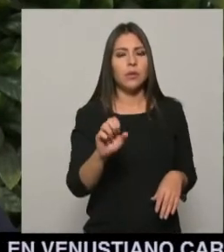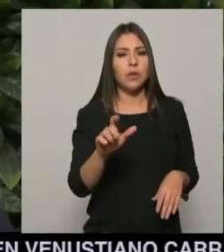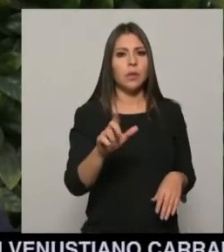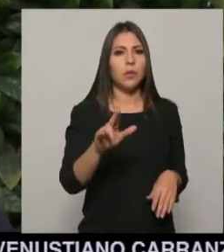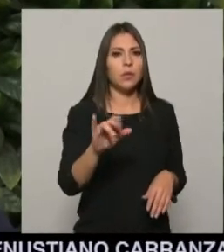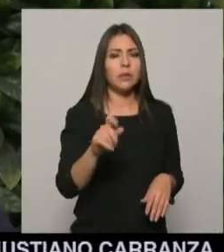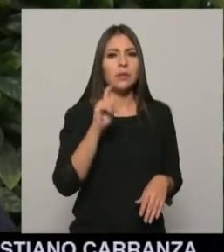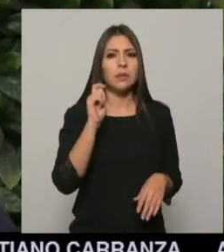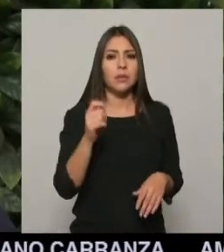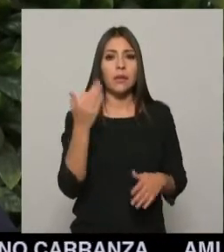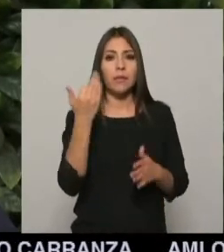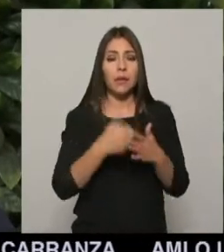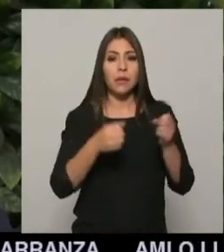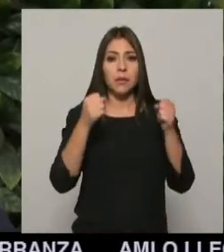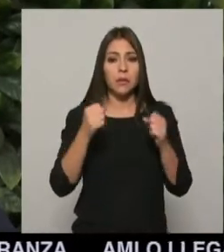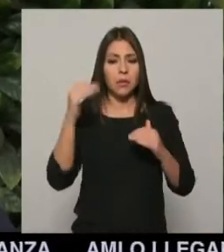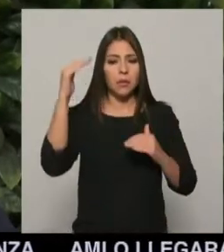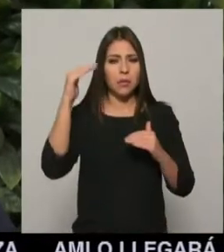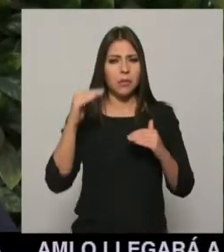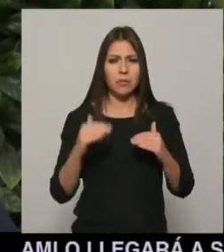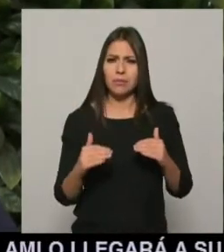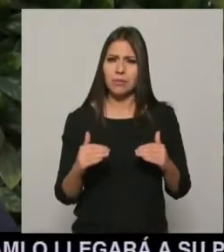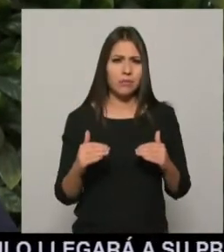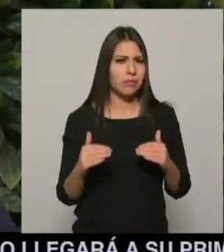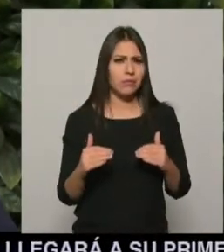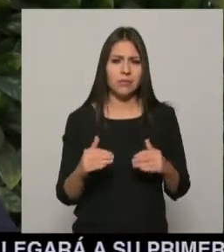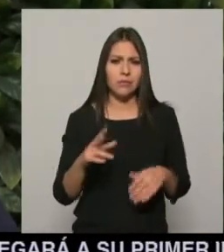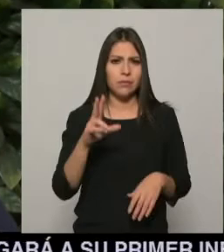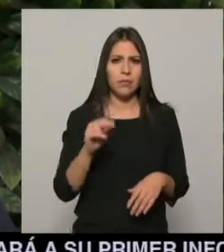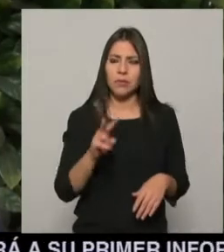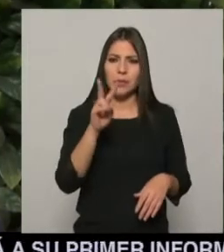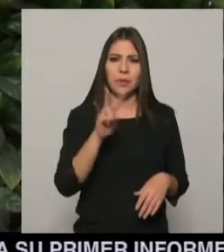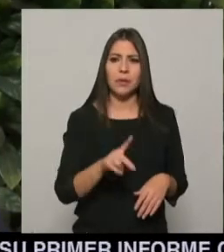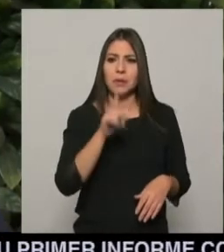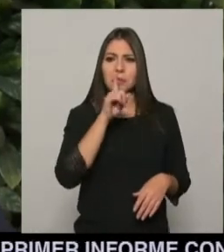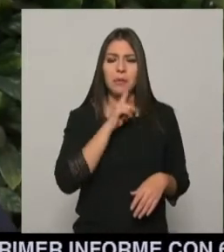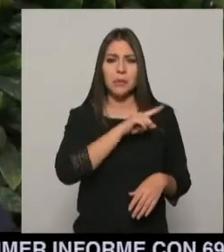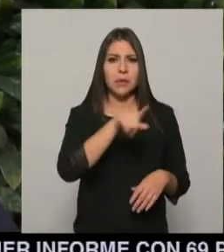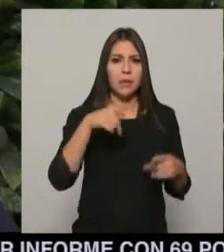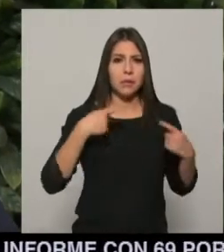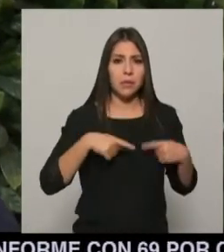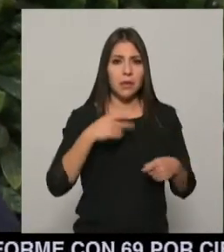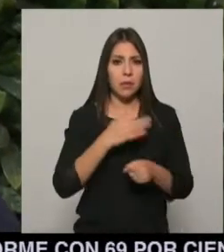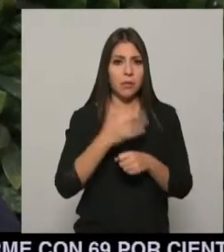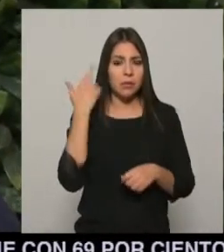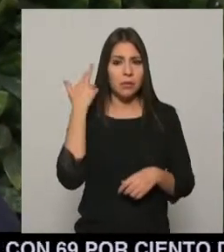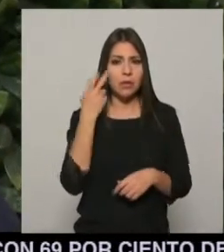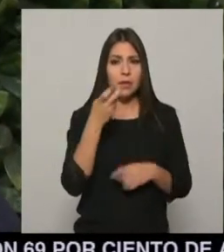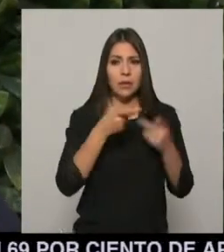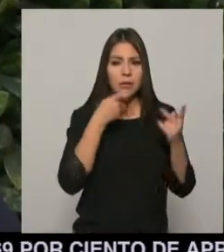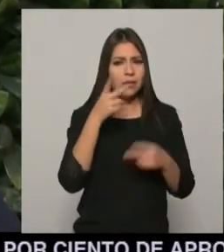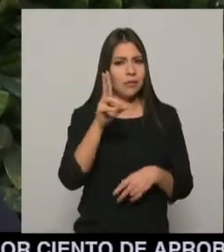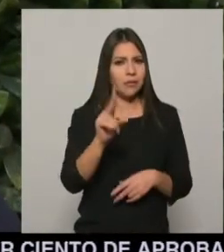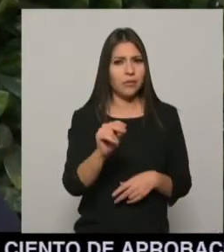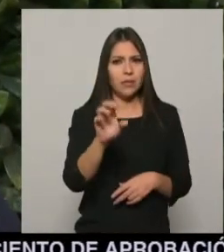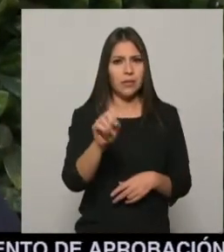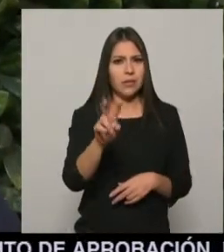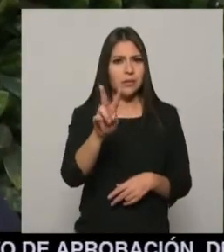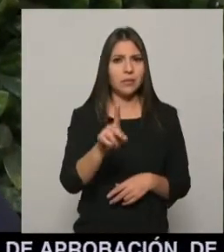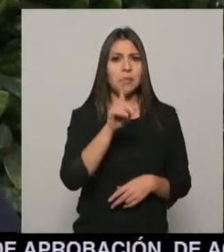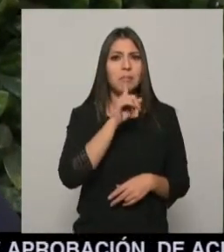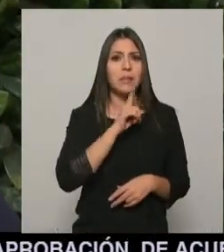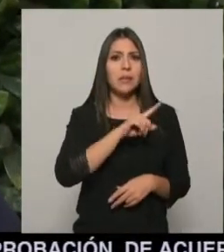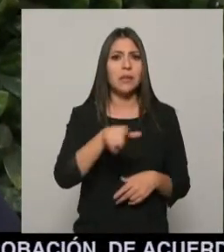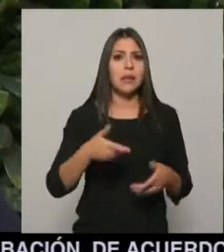inseguridad han venido a la baja. Es una mentira. Lo tienen que saber la realidad, las personas que están escuchándonos. Eso es una mentira. La realidad que se vive en las calles